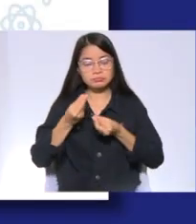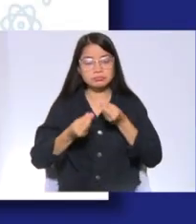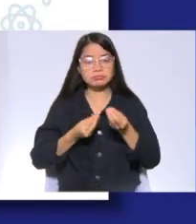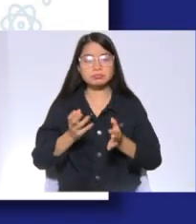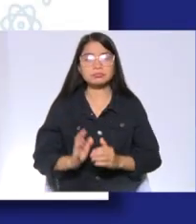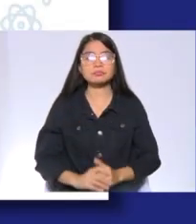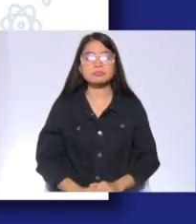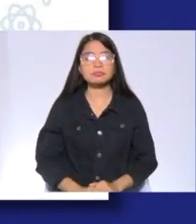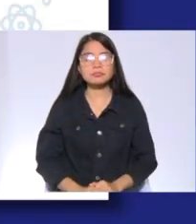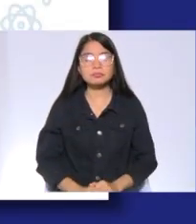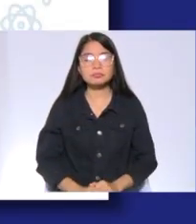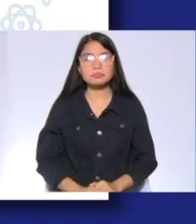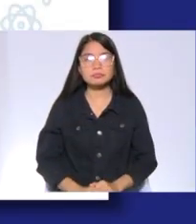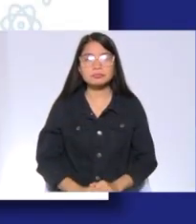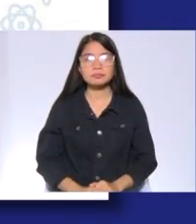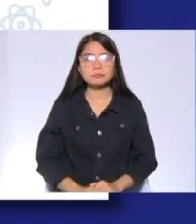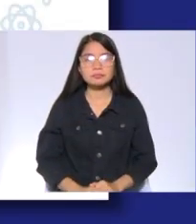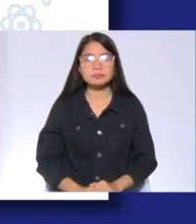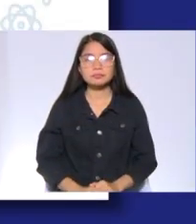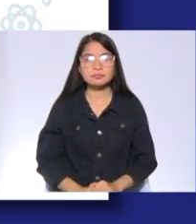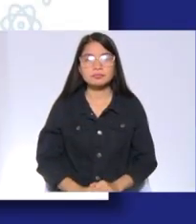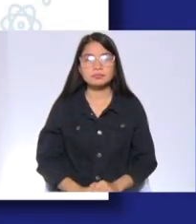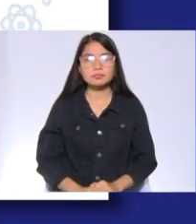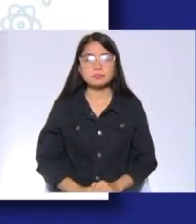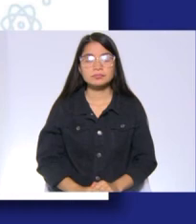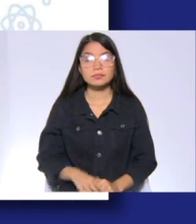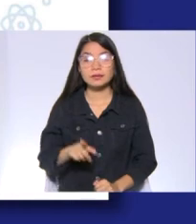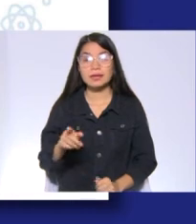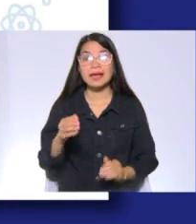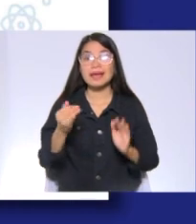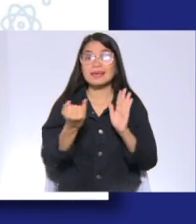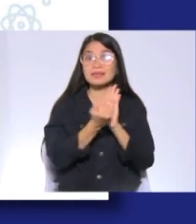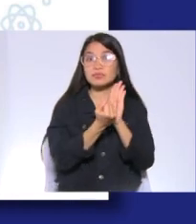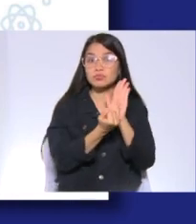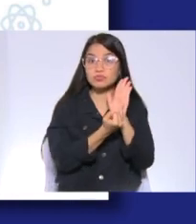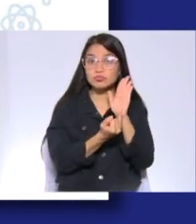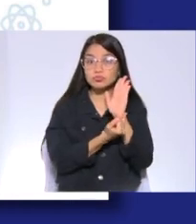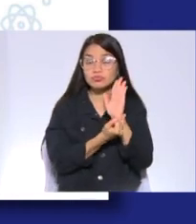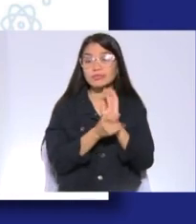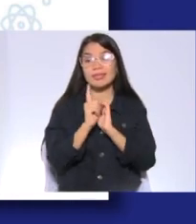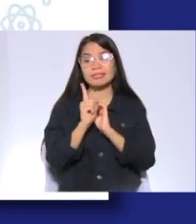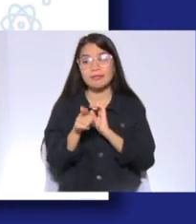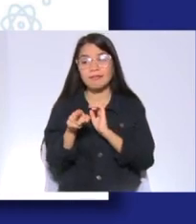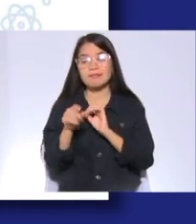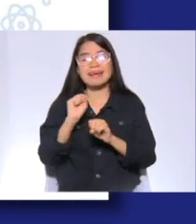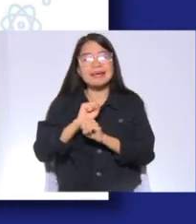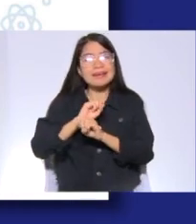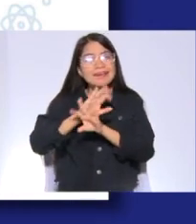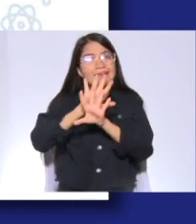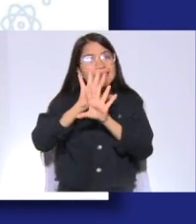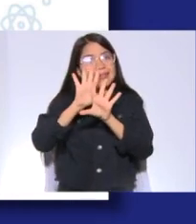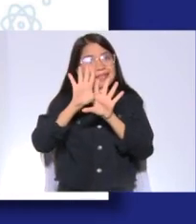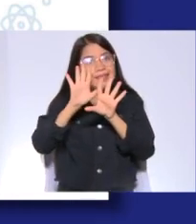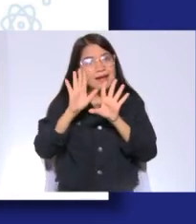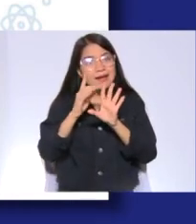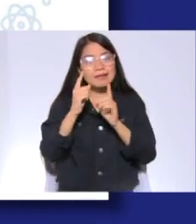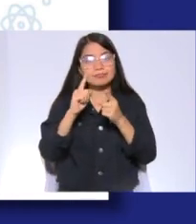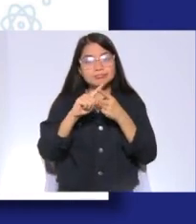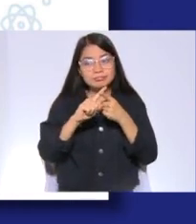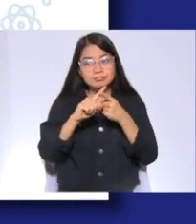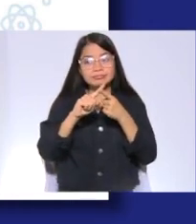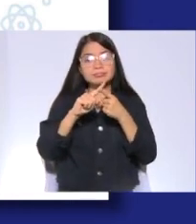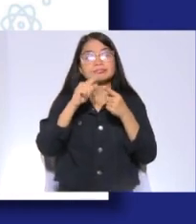estudiantes, profesora, deben ser mensajes claros, uno a uno, con cada instrucción de forma clara y detallada.